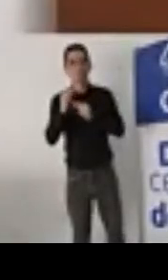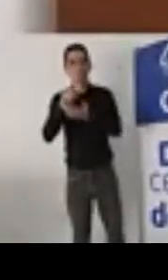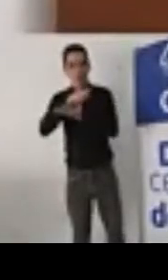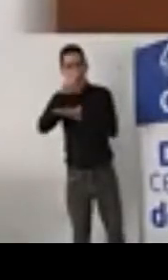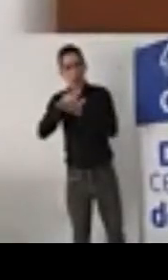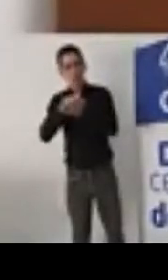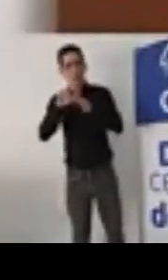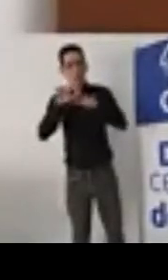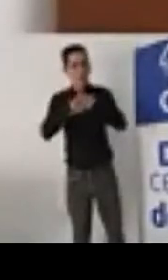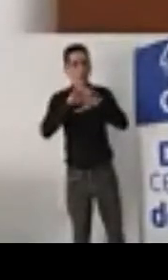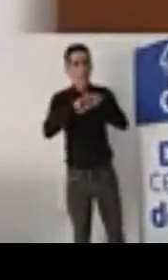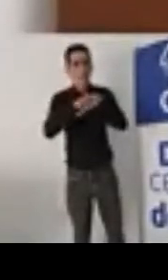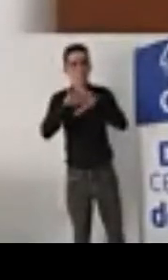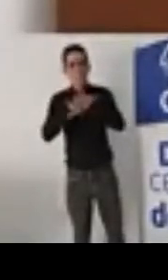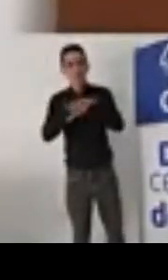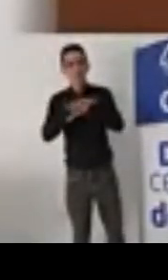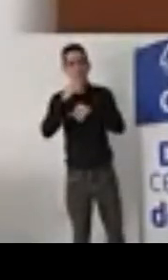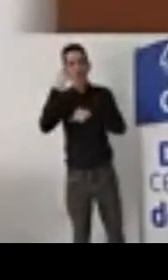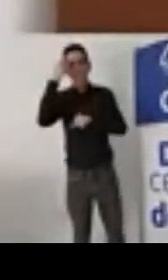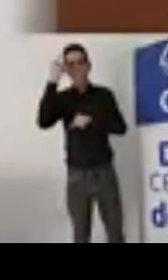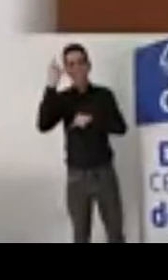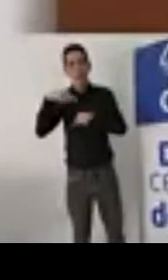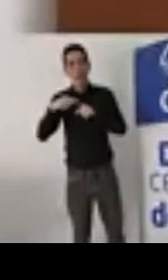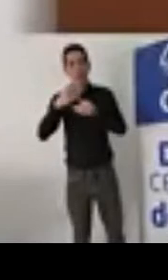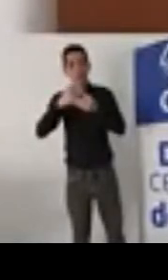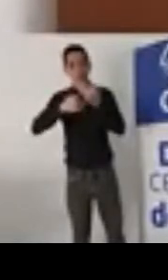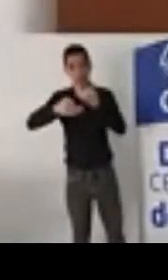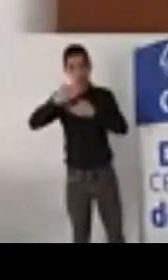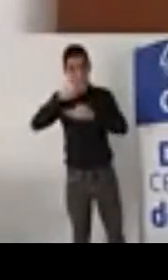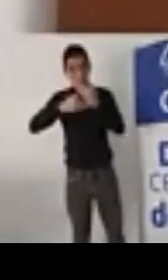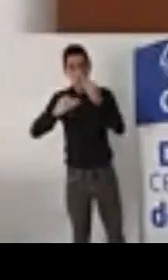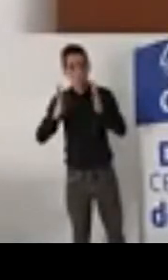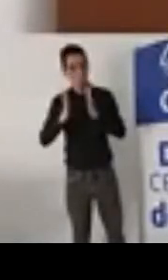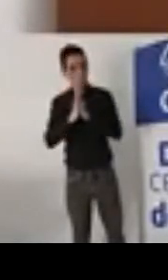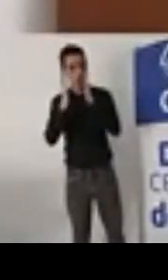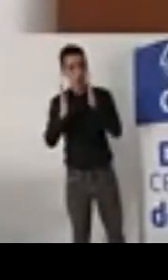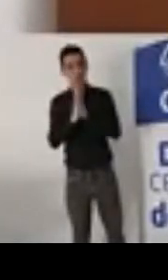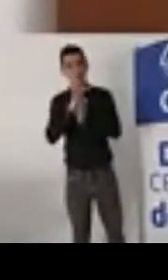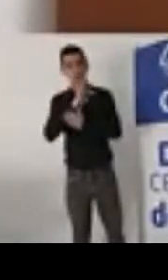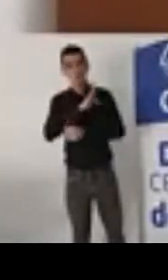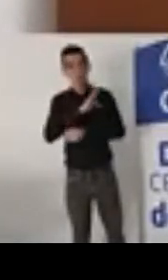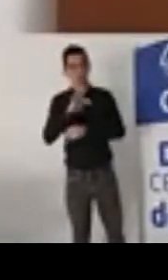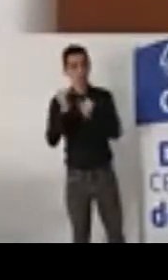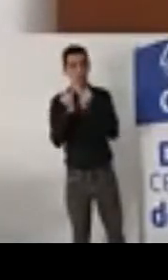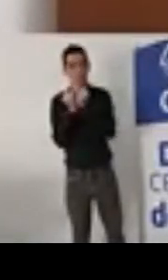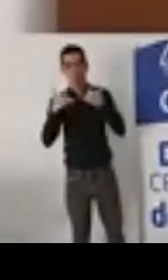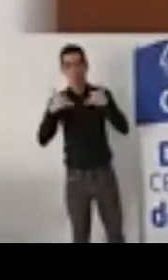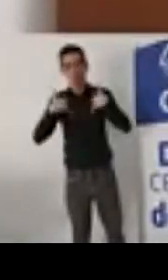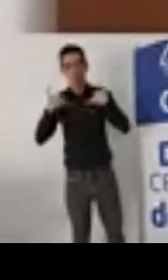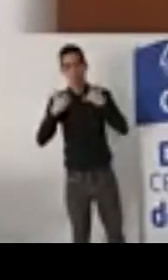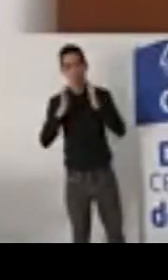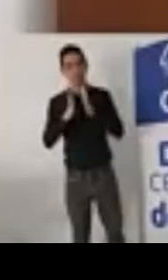sistemas consistentes y sostenibles para la participación de los jóvenes, ¿no? El día 9 de febrero